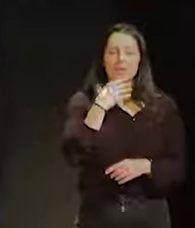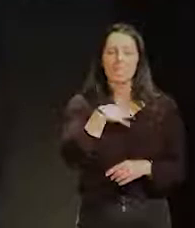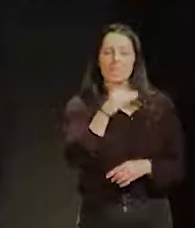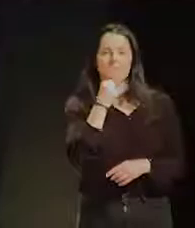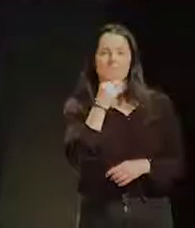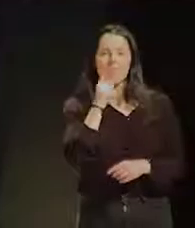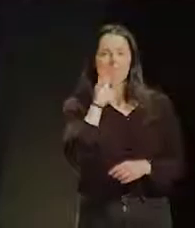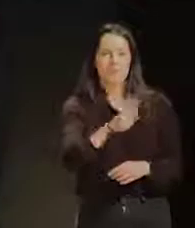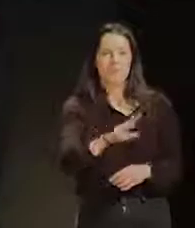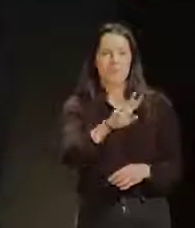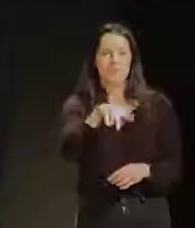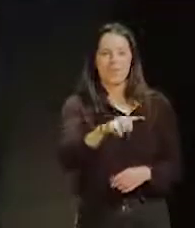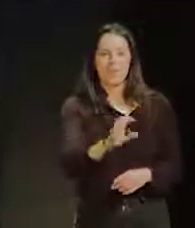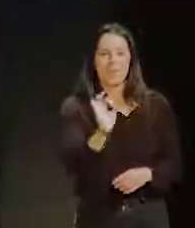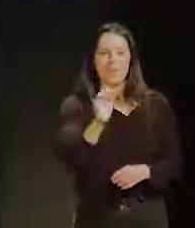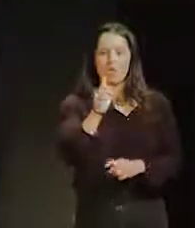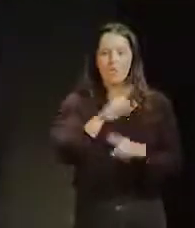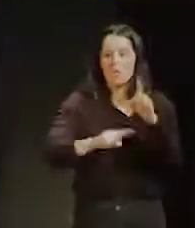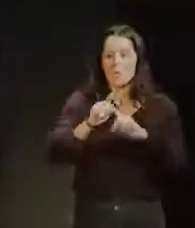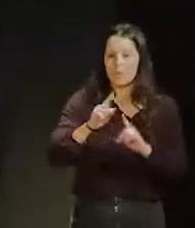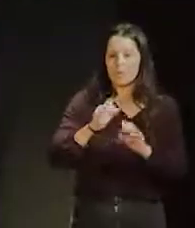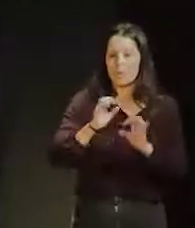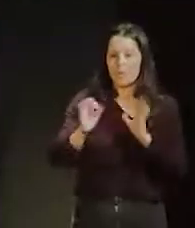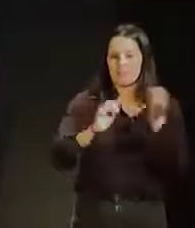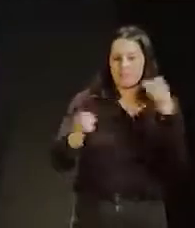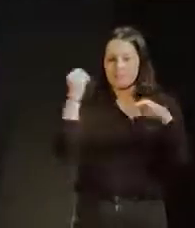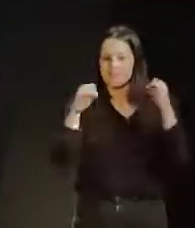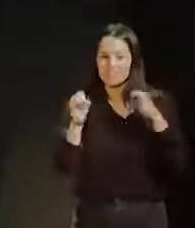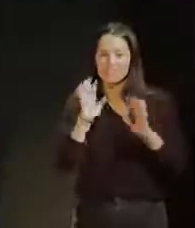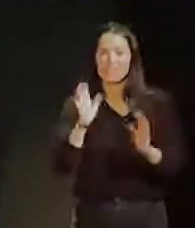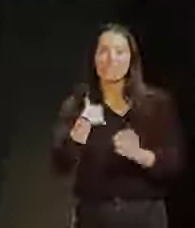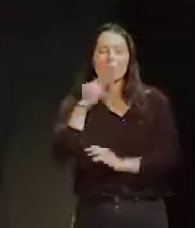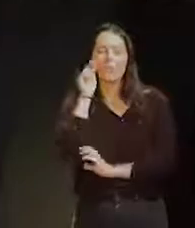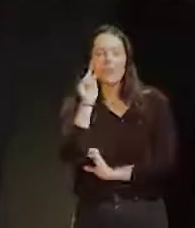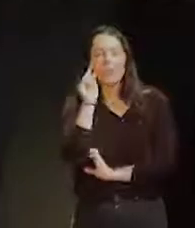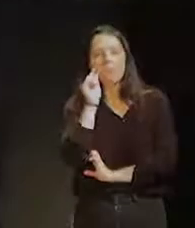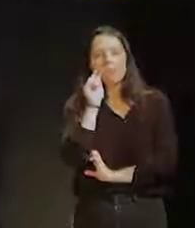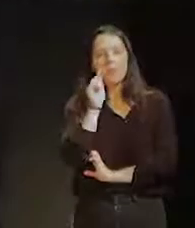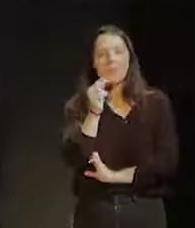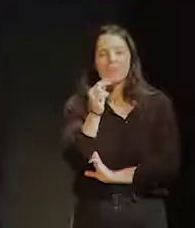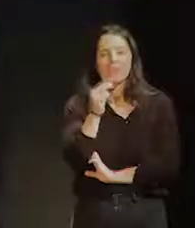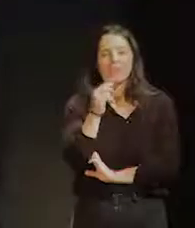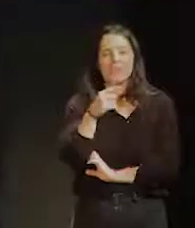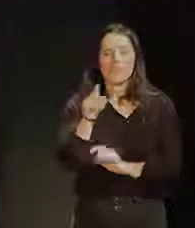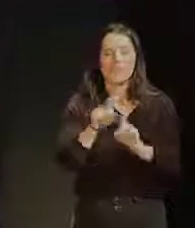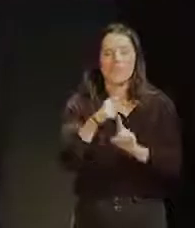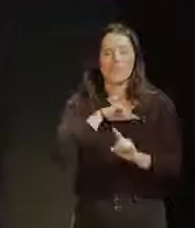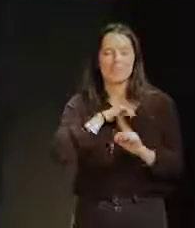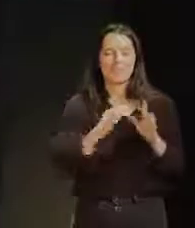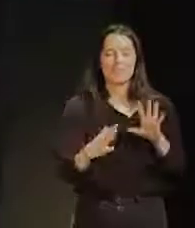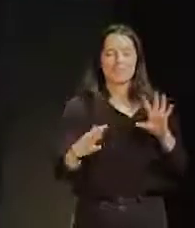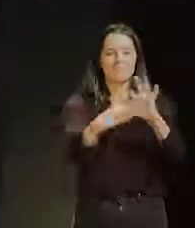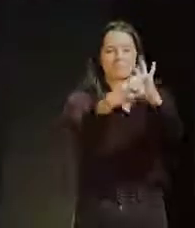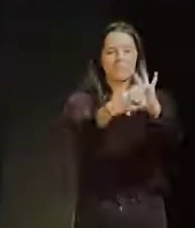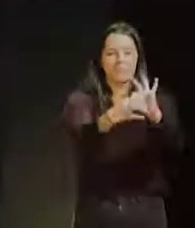problemas de dramaturgia, pero yo, cuando miro esto realmente siento una conexión. Es como